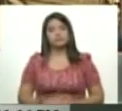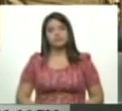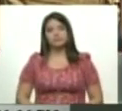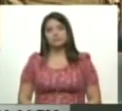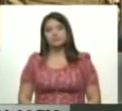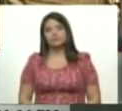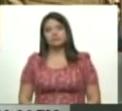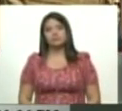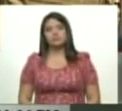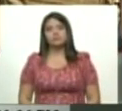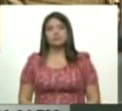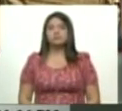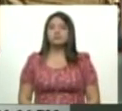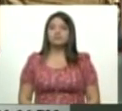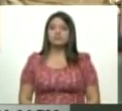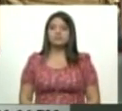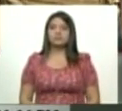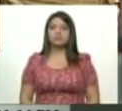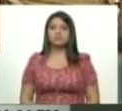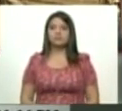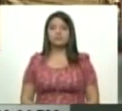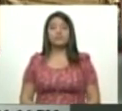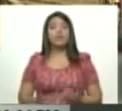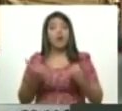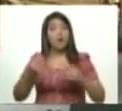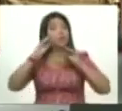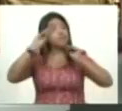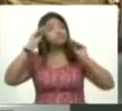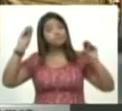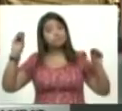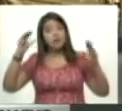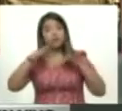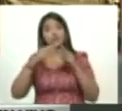En este momento han convocado a los